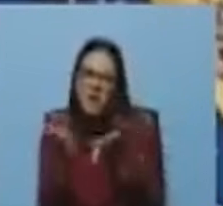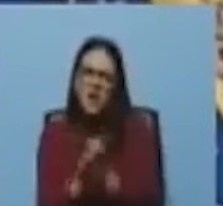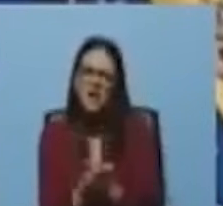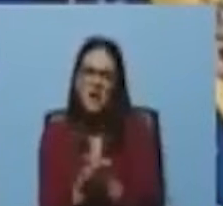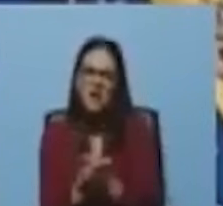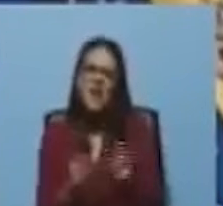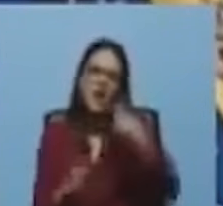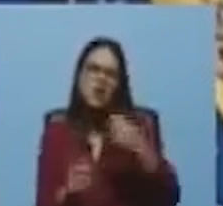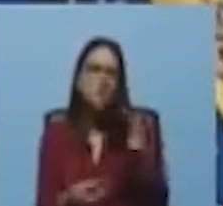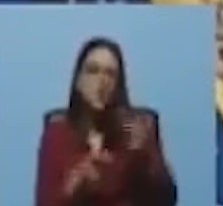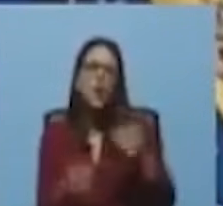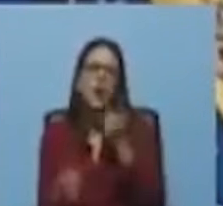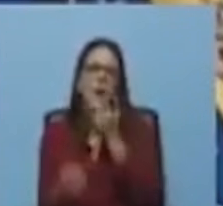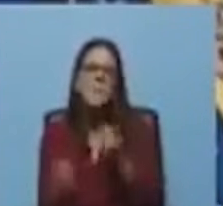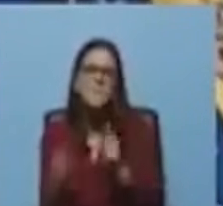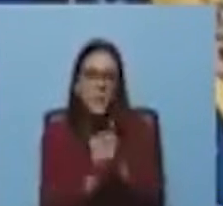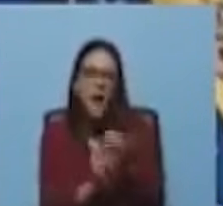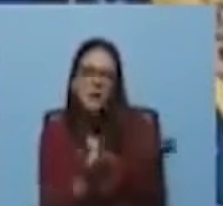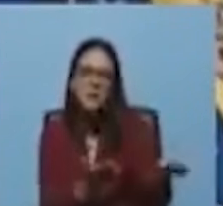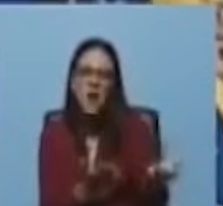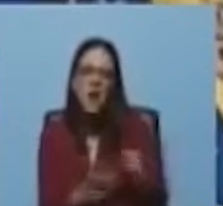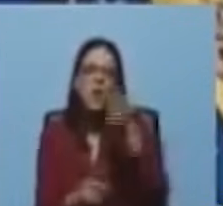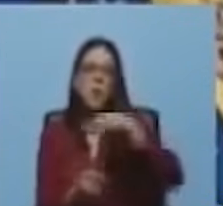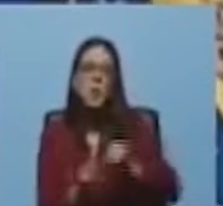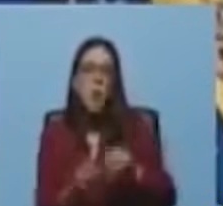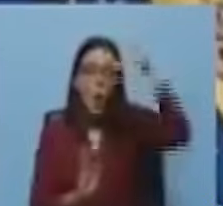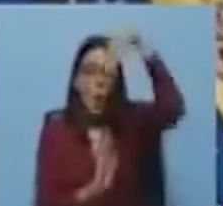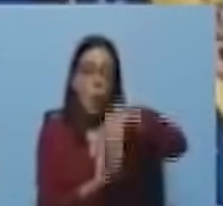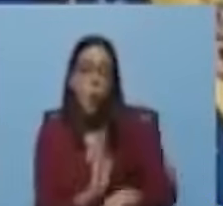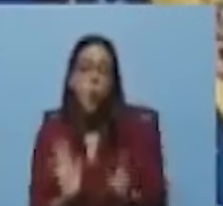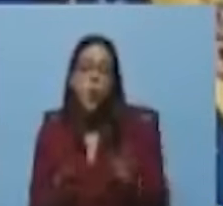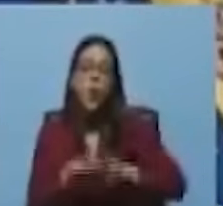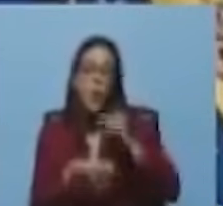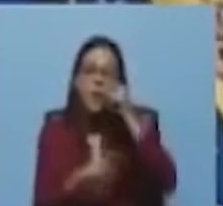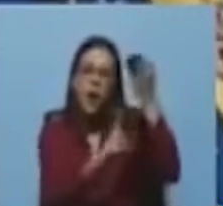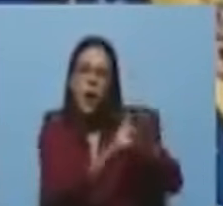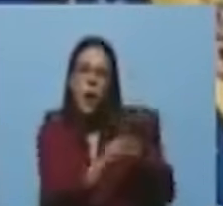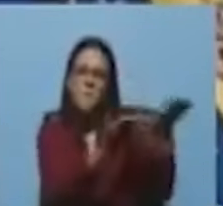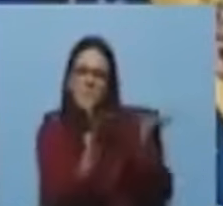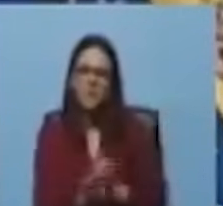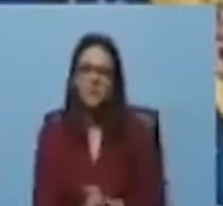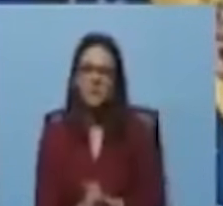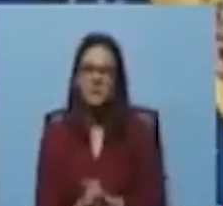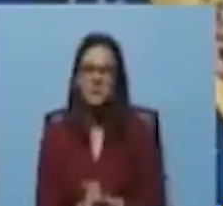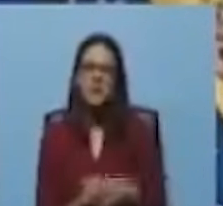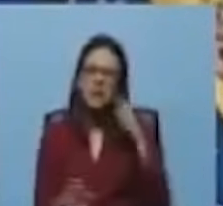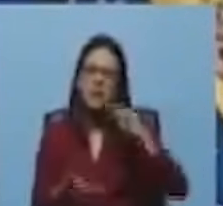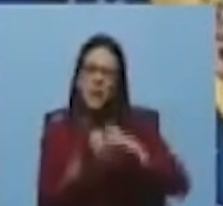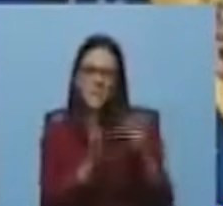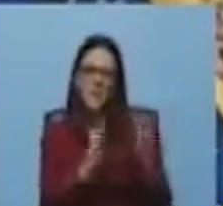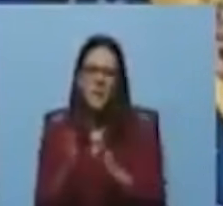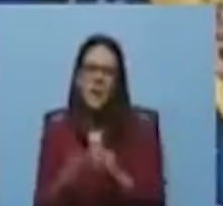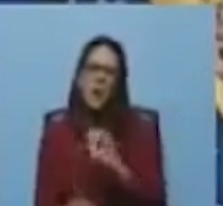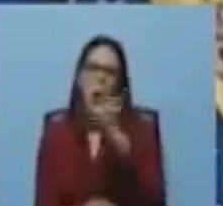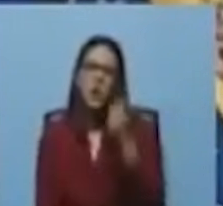para dónde íbamos el agujero dónde íbamos a caer se esta preparando